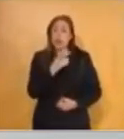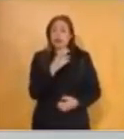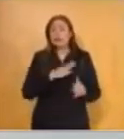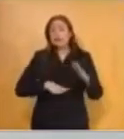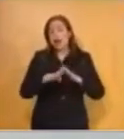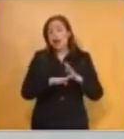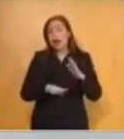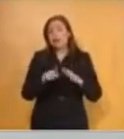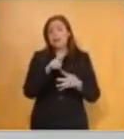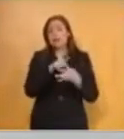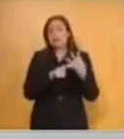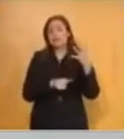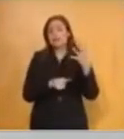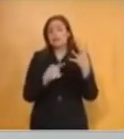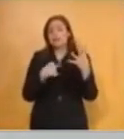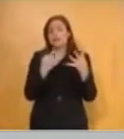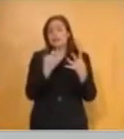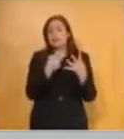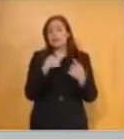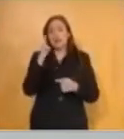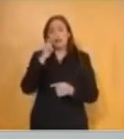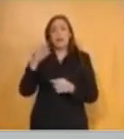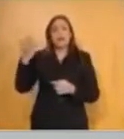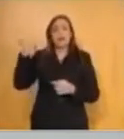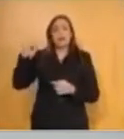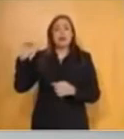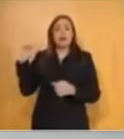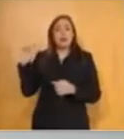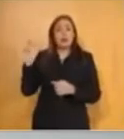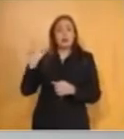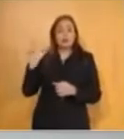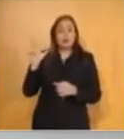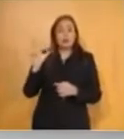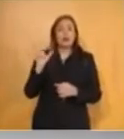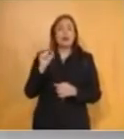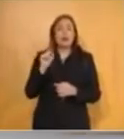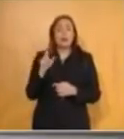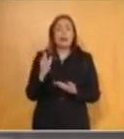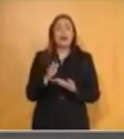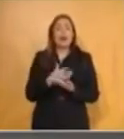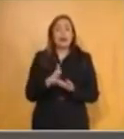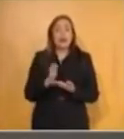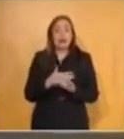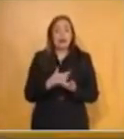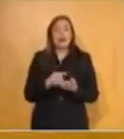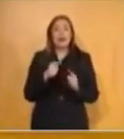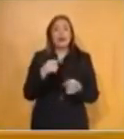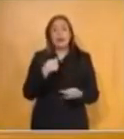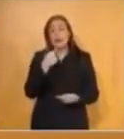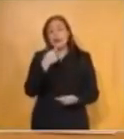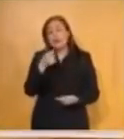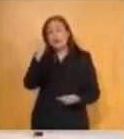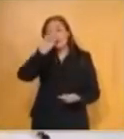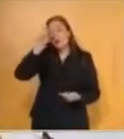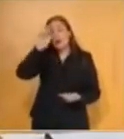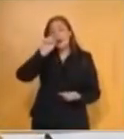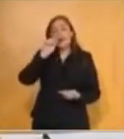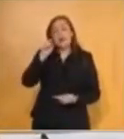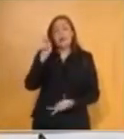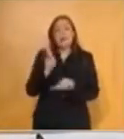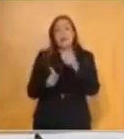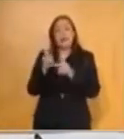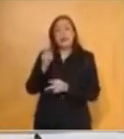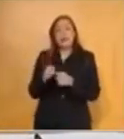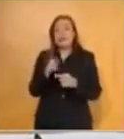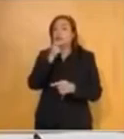esto es lo que vimos durante las primeras dos clases, además de proponerte que tú platicaras con tus papás sobre